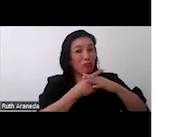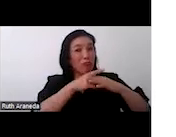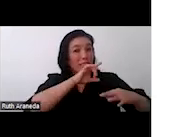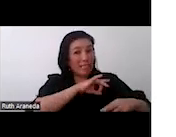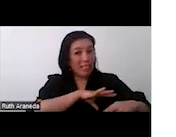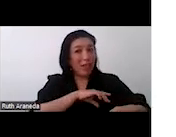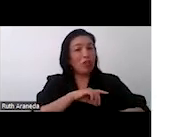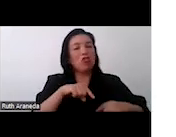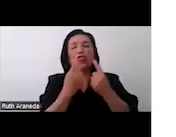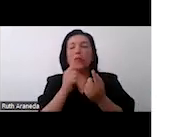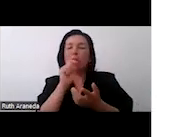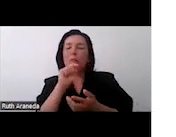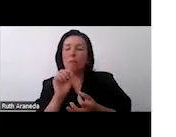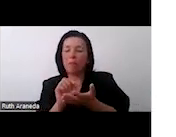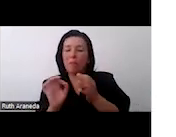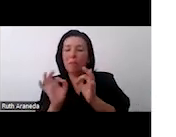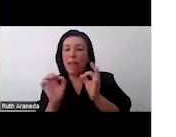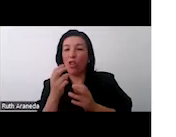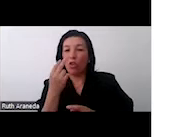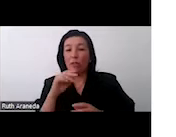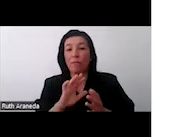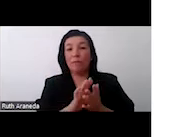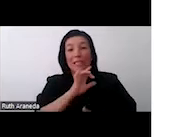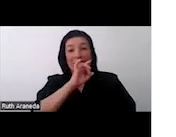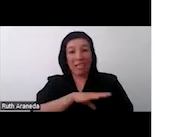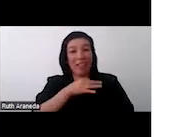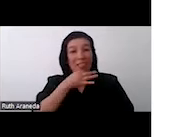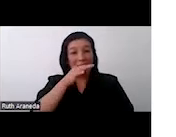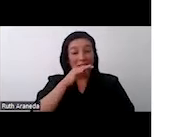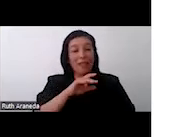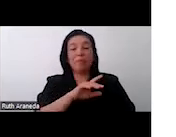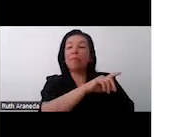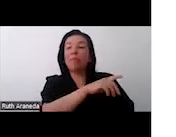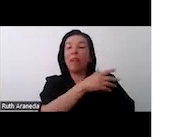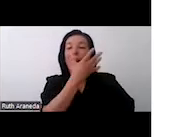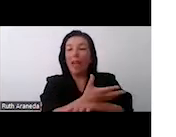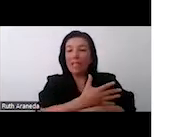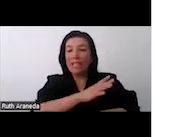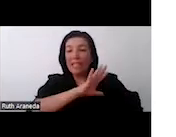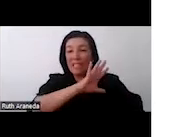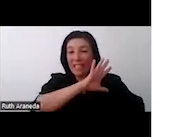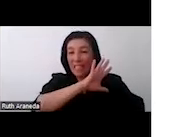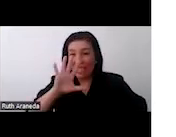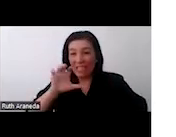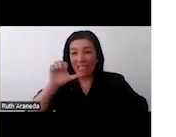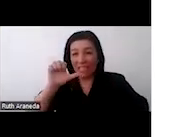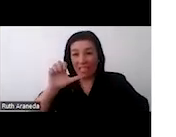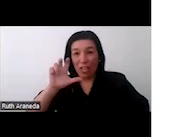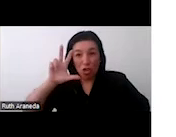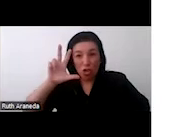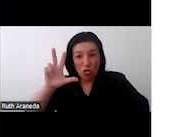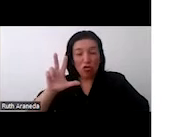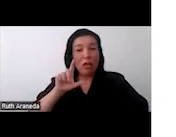tiene un registro total, según la página Aves de Chile, de 568 especies de